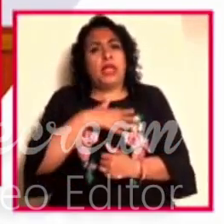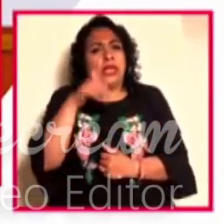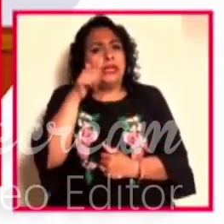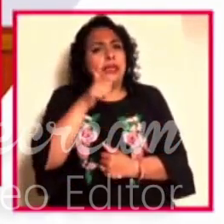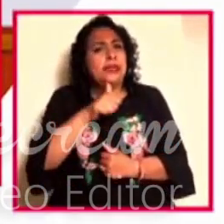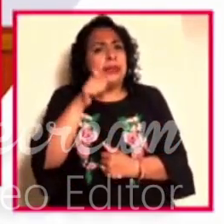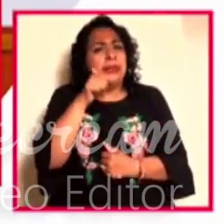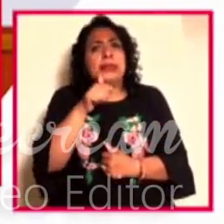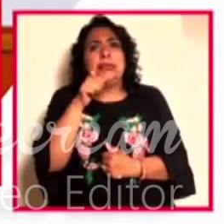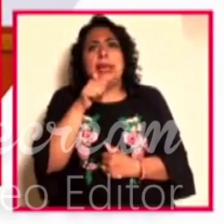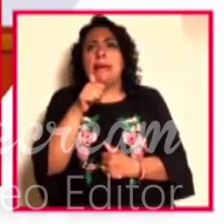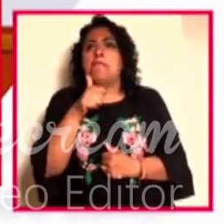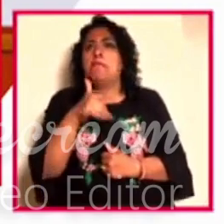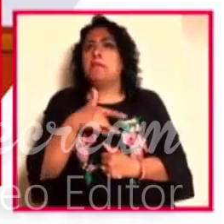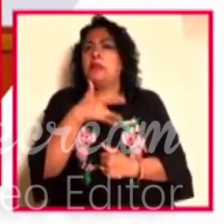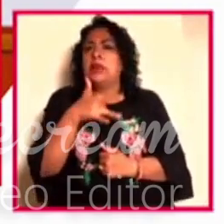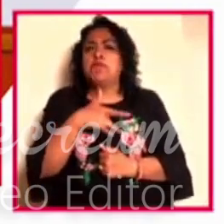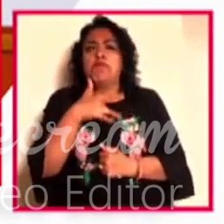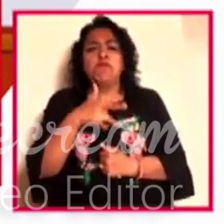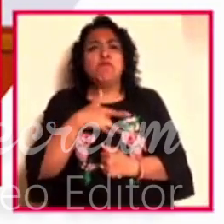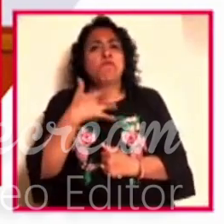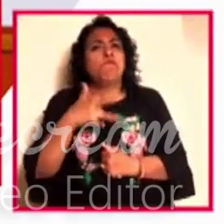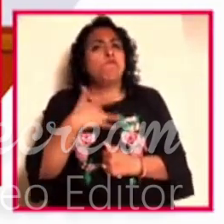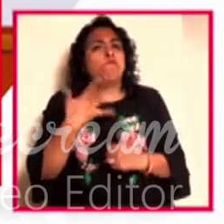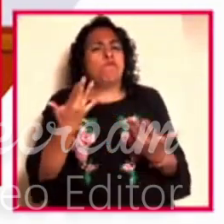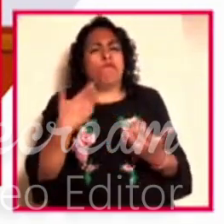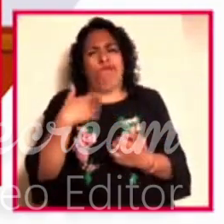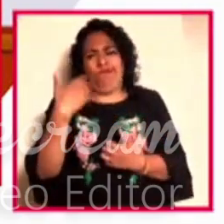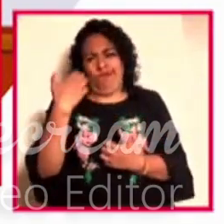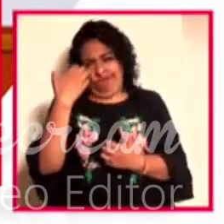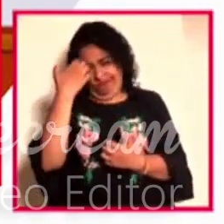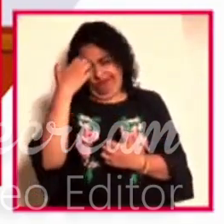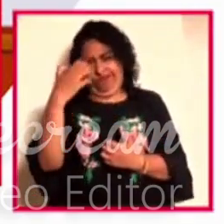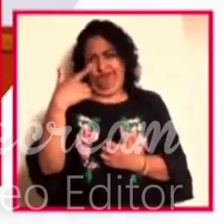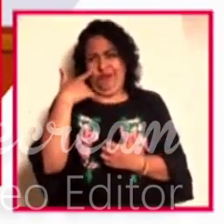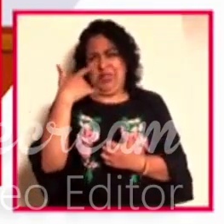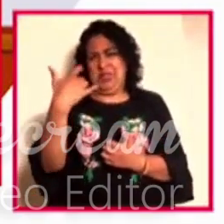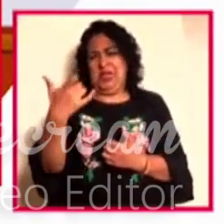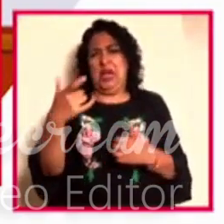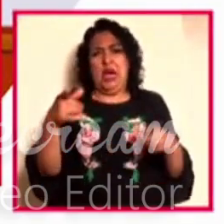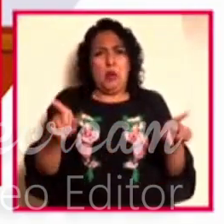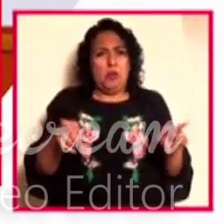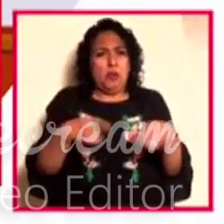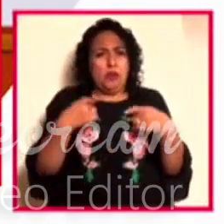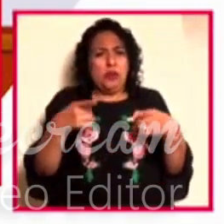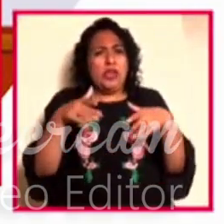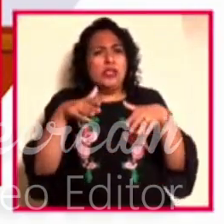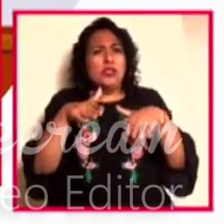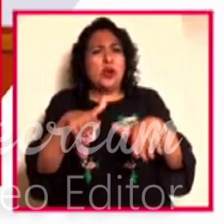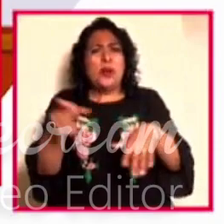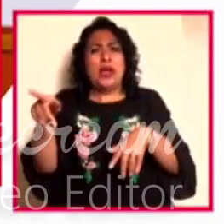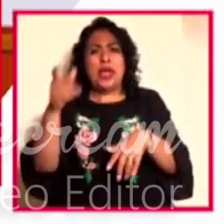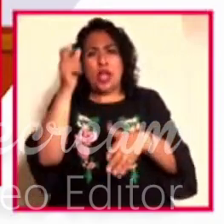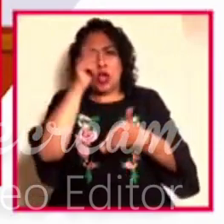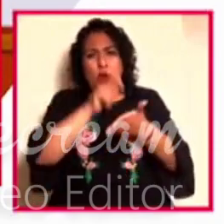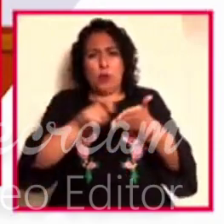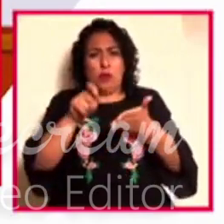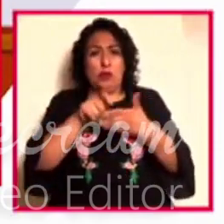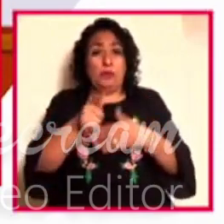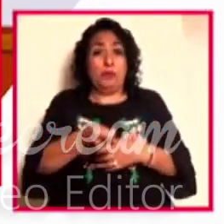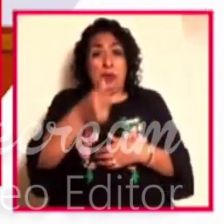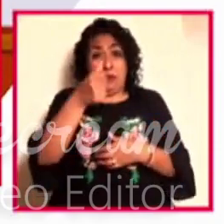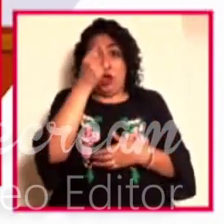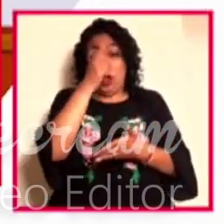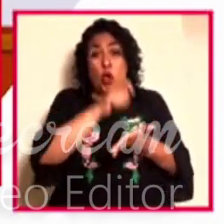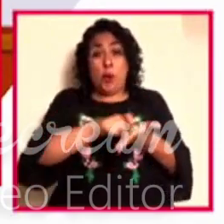siempre me ha parecido muy extraño un hecho musical que tiene que ver con el compositor. En primer lugar, el compositor